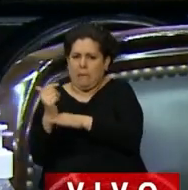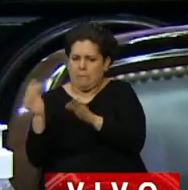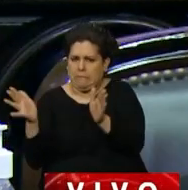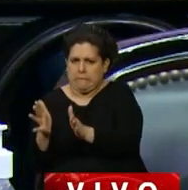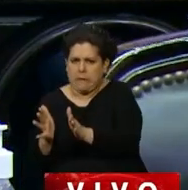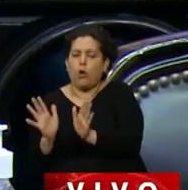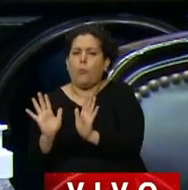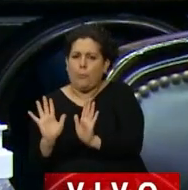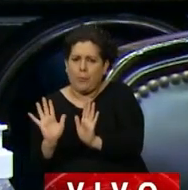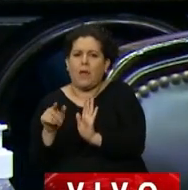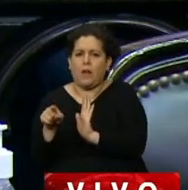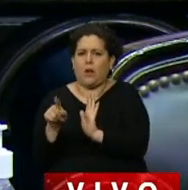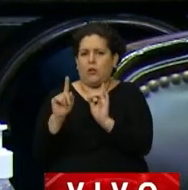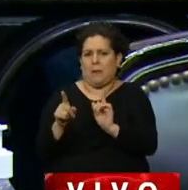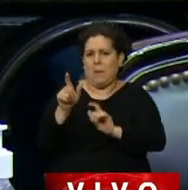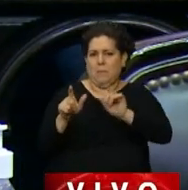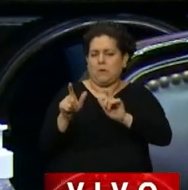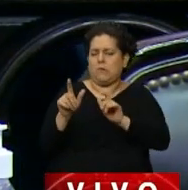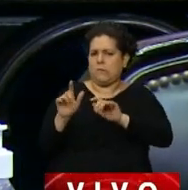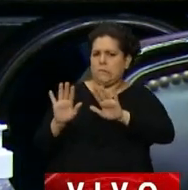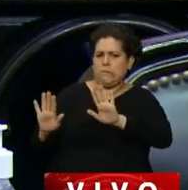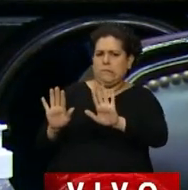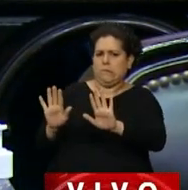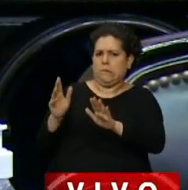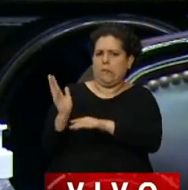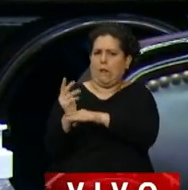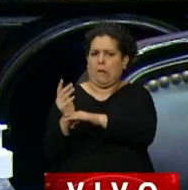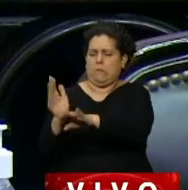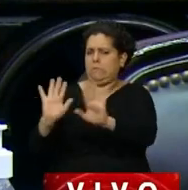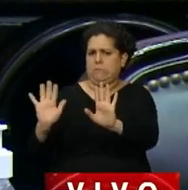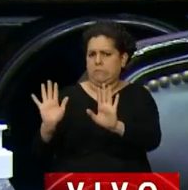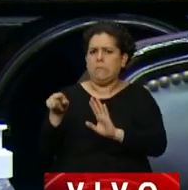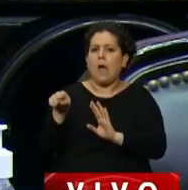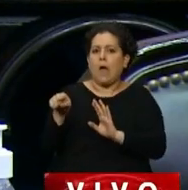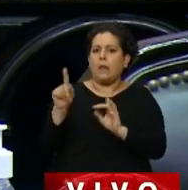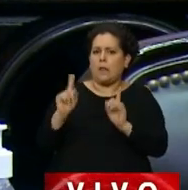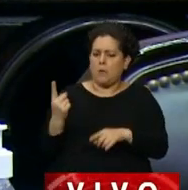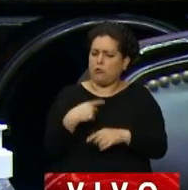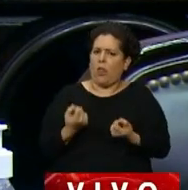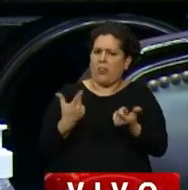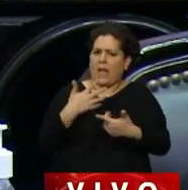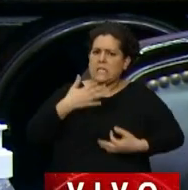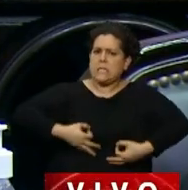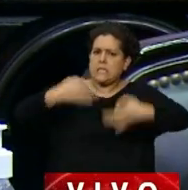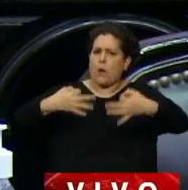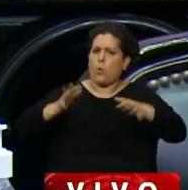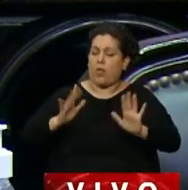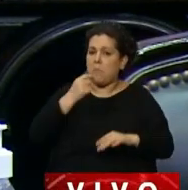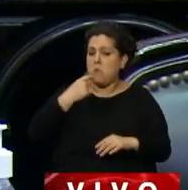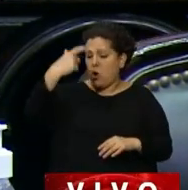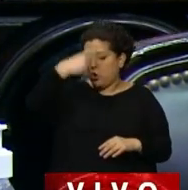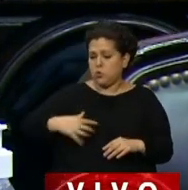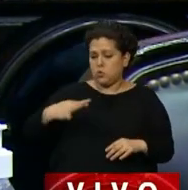Las presiones partidarias también las vamos a alejar. Y le vamos a asegurar a que cualquier ciudadano que aspire a